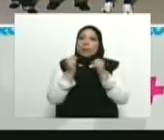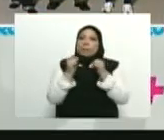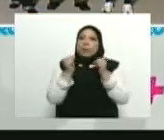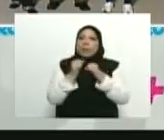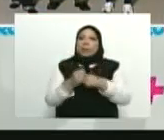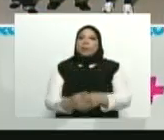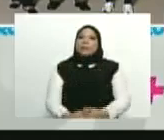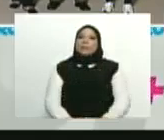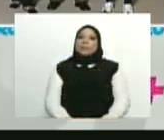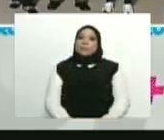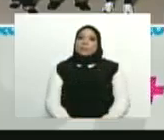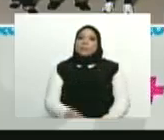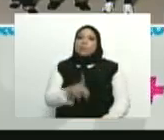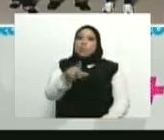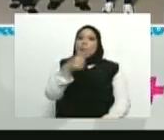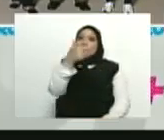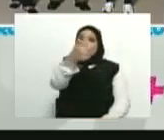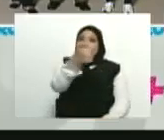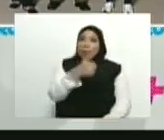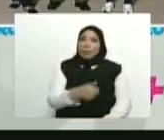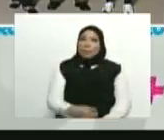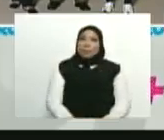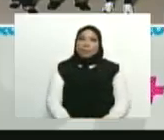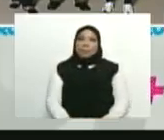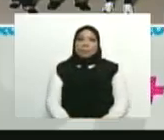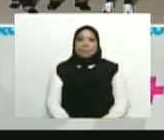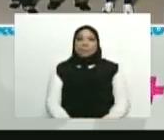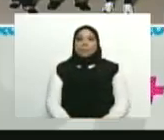Gabriela? ¿Cómo estás?